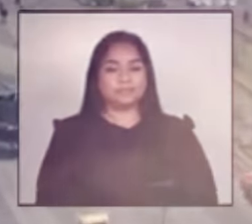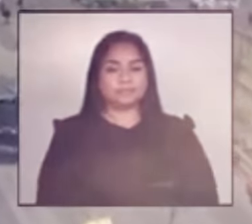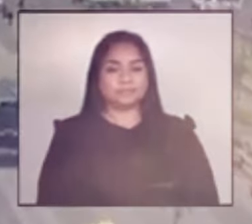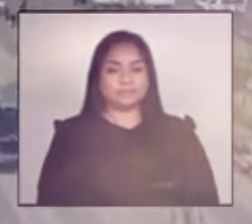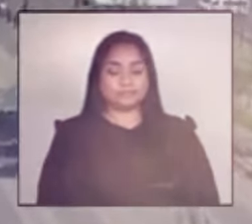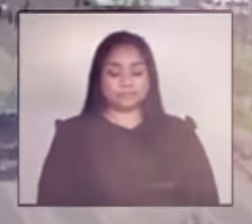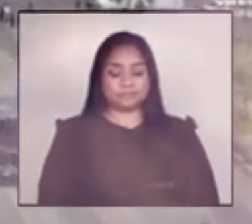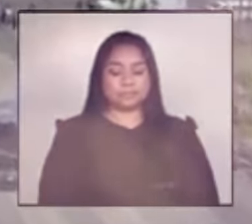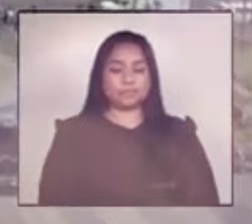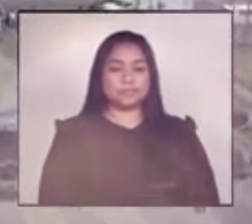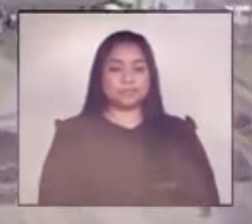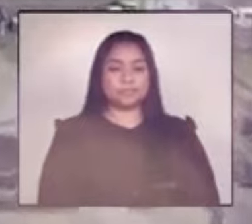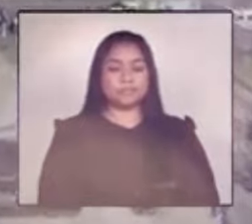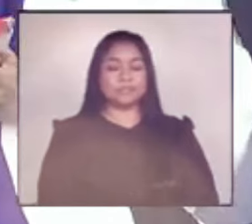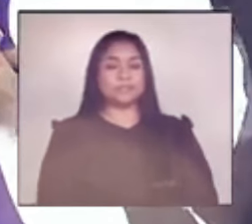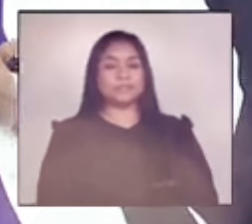El tercero